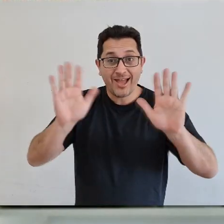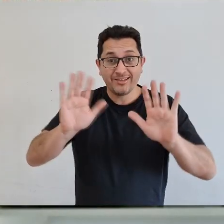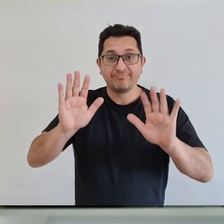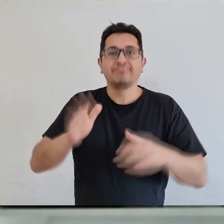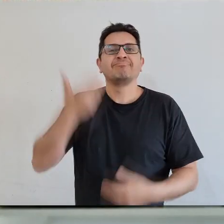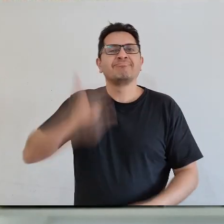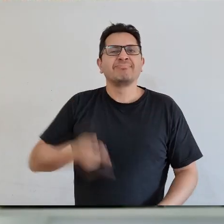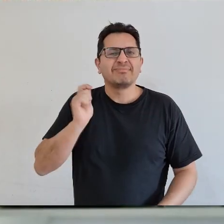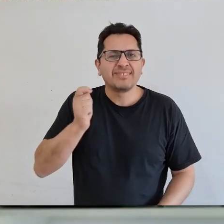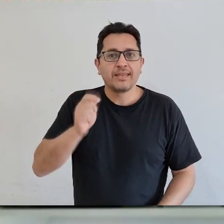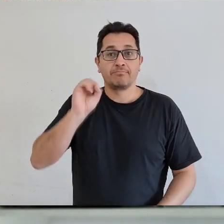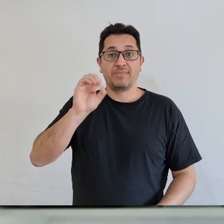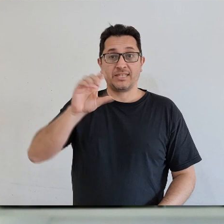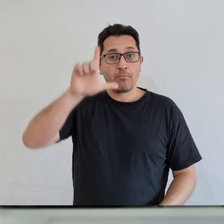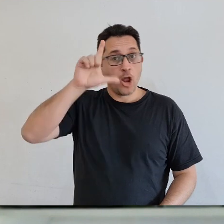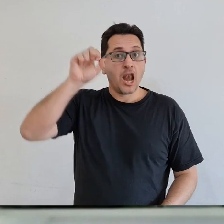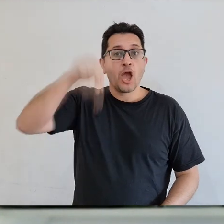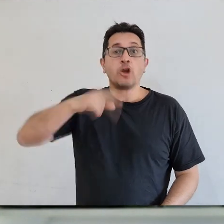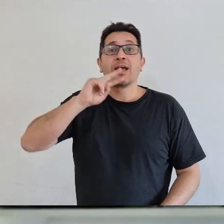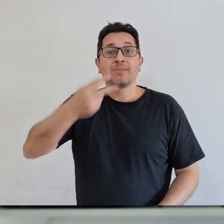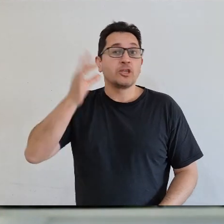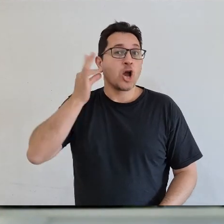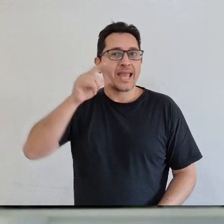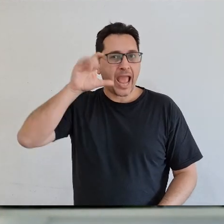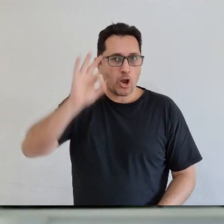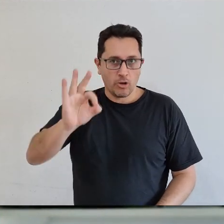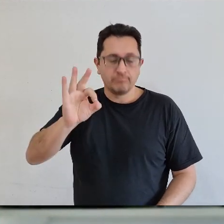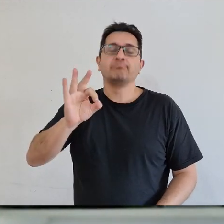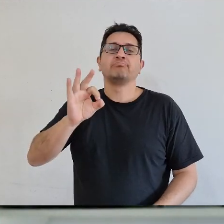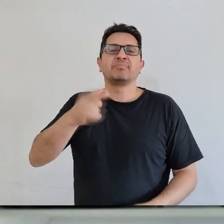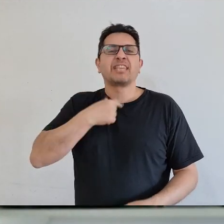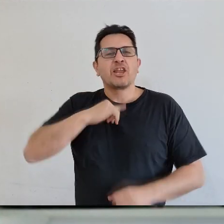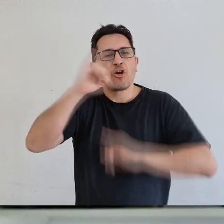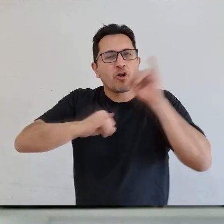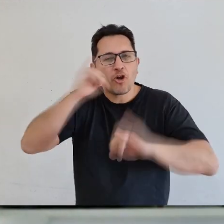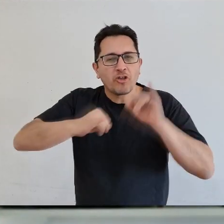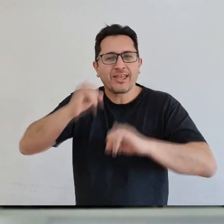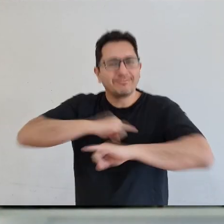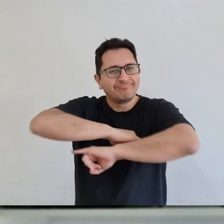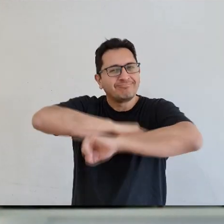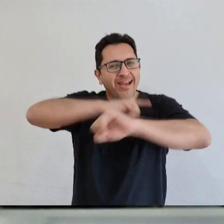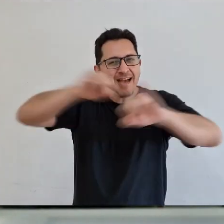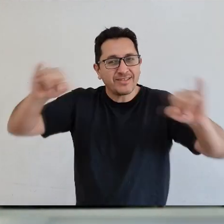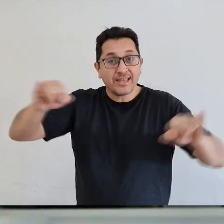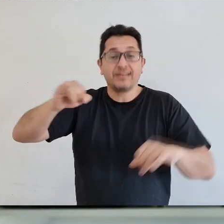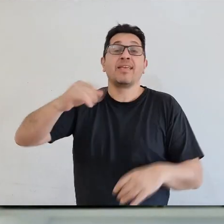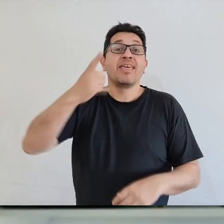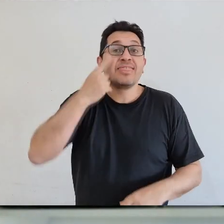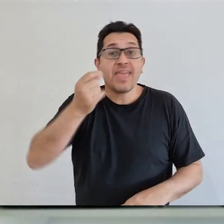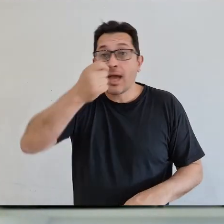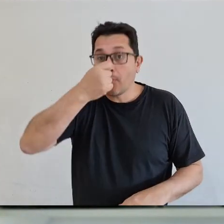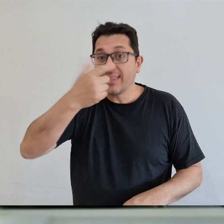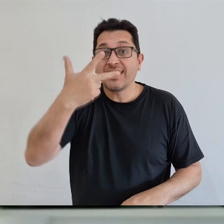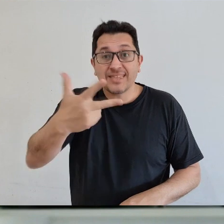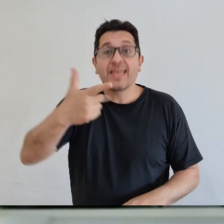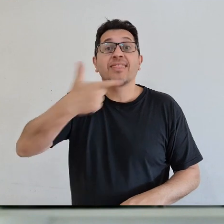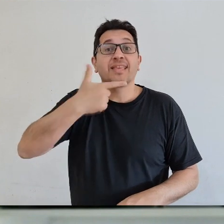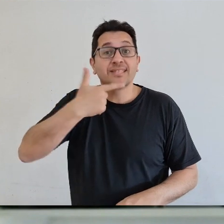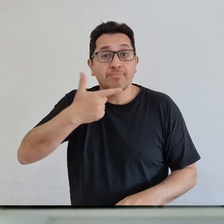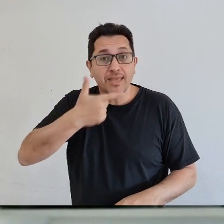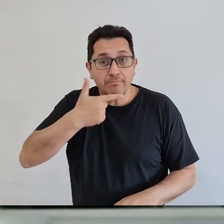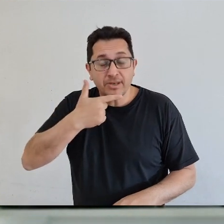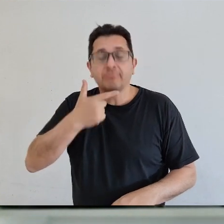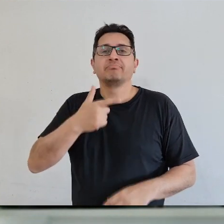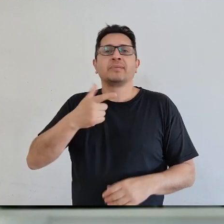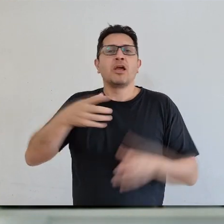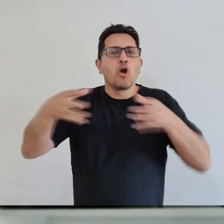Hola soy León gieco y quiero contarles y comunicarles que el día 23 de